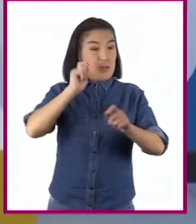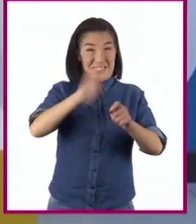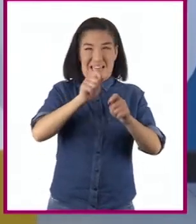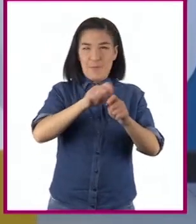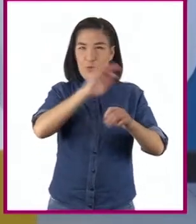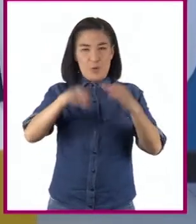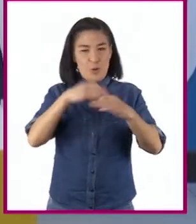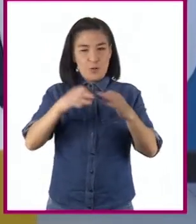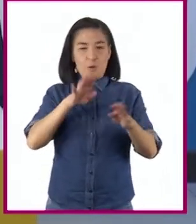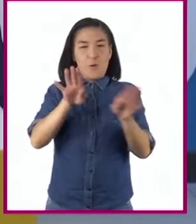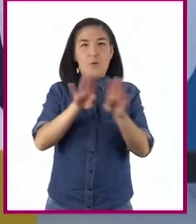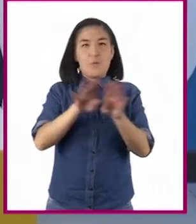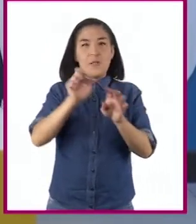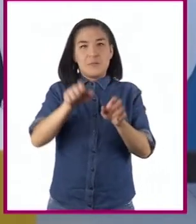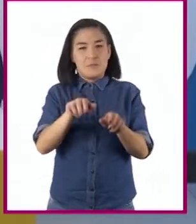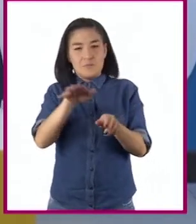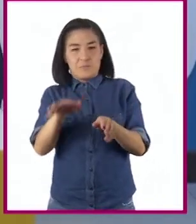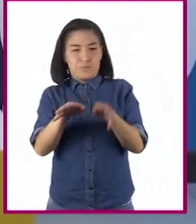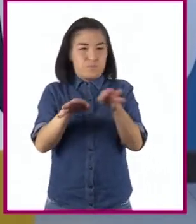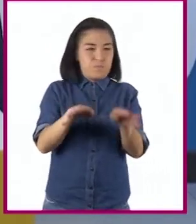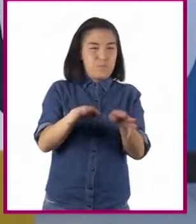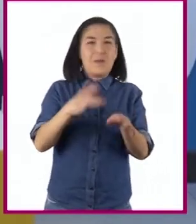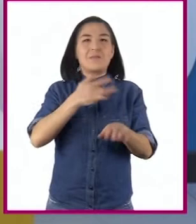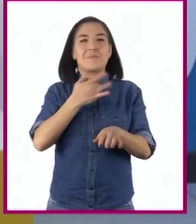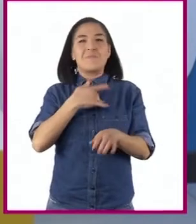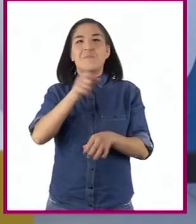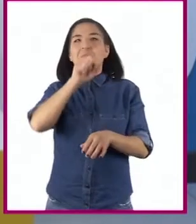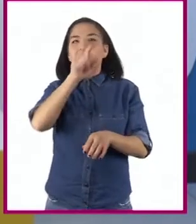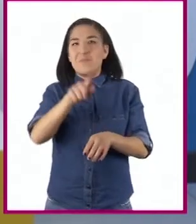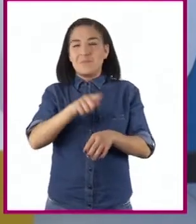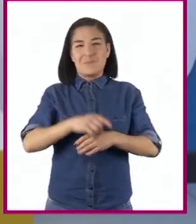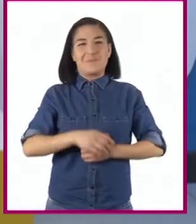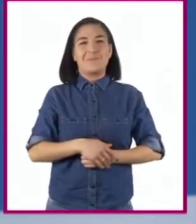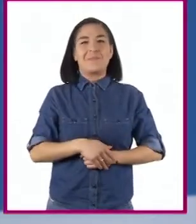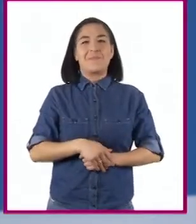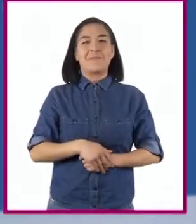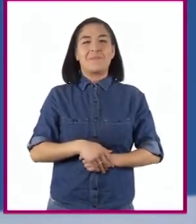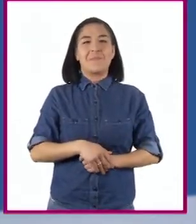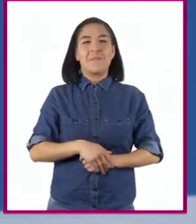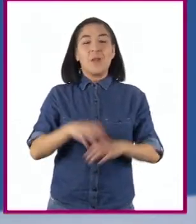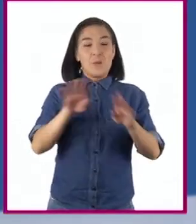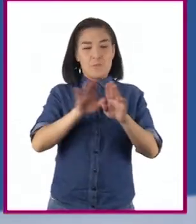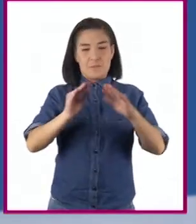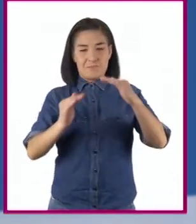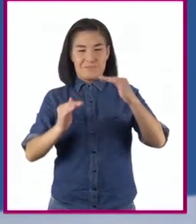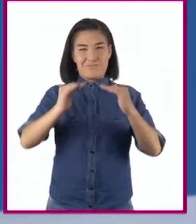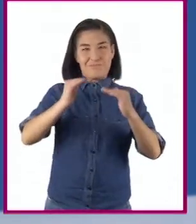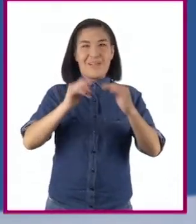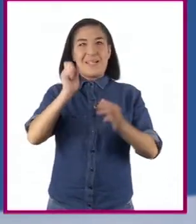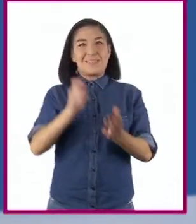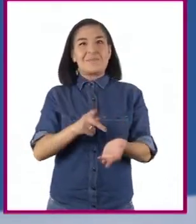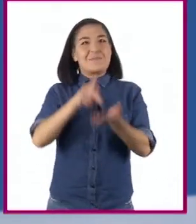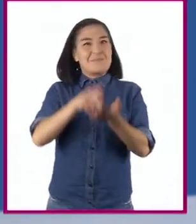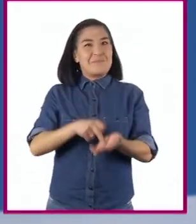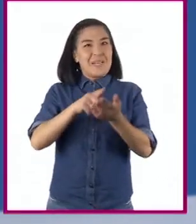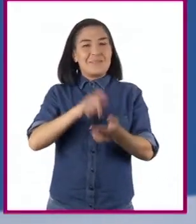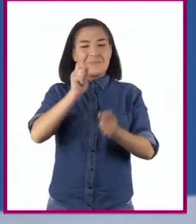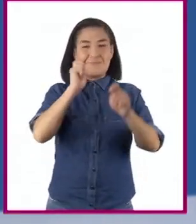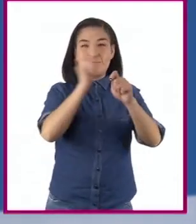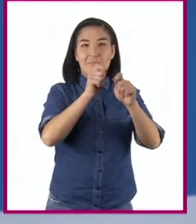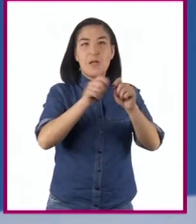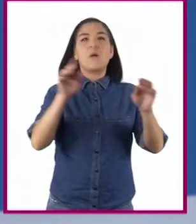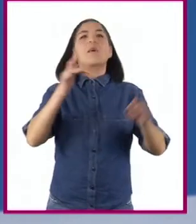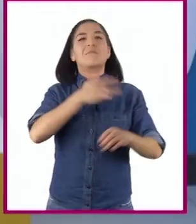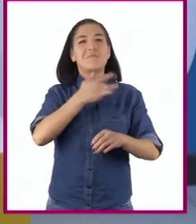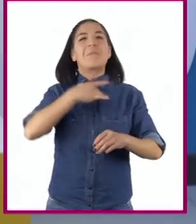de un lado se compensa con el peso de los clavos en el otro. El equilibrio entre el peso de los clavos hace que